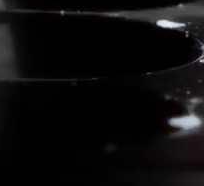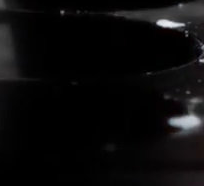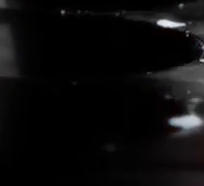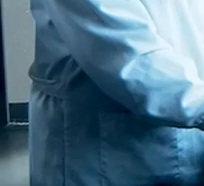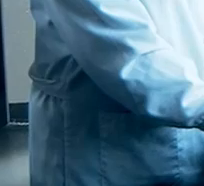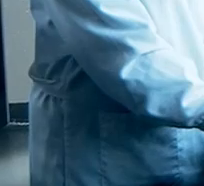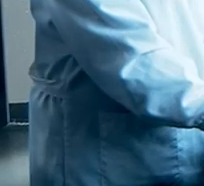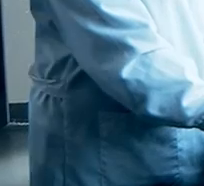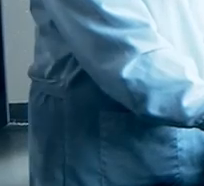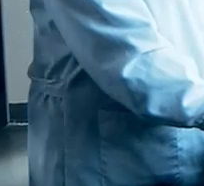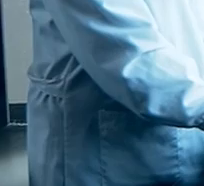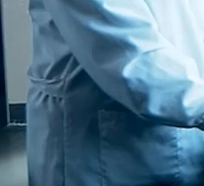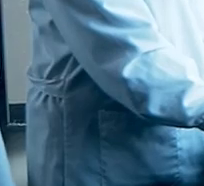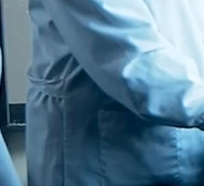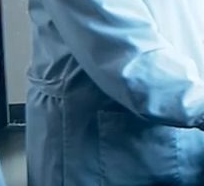ecológico